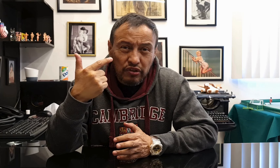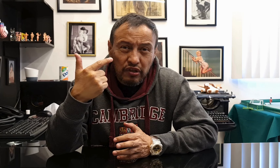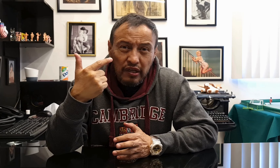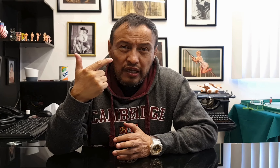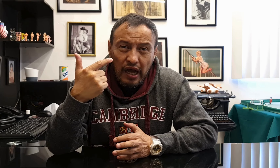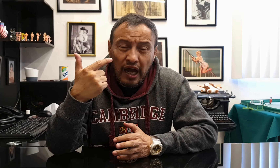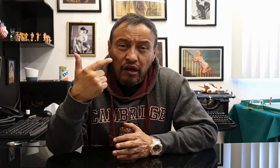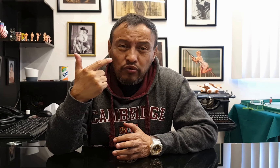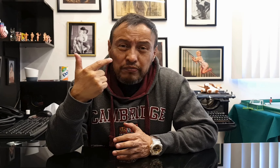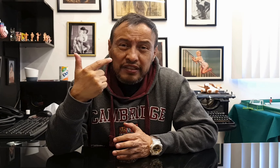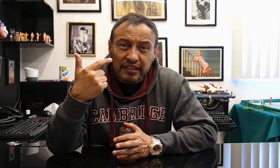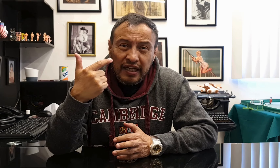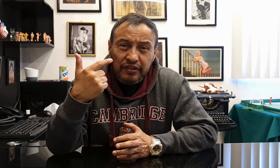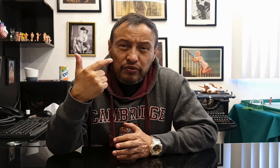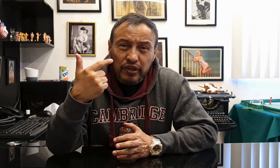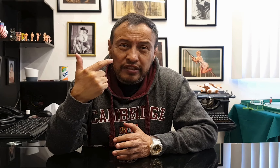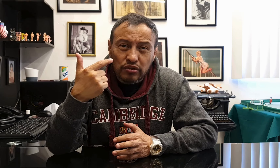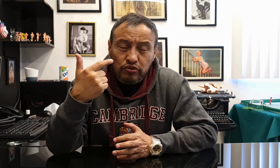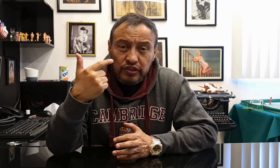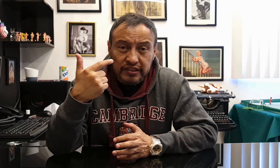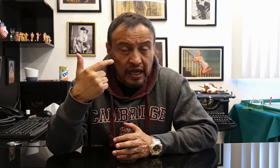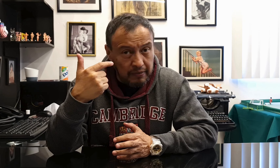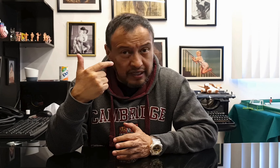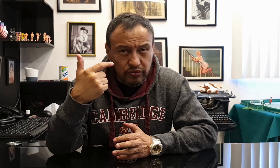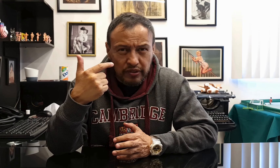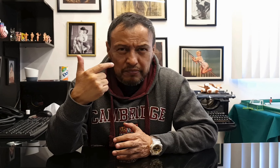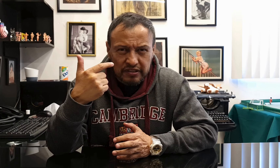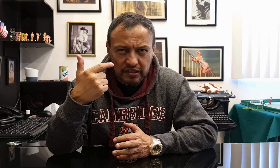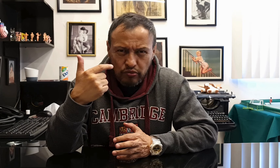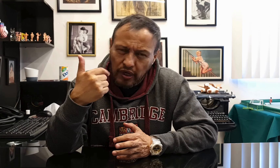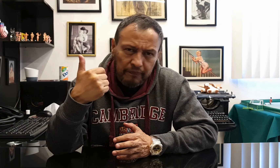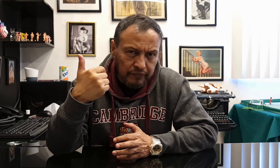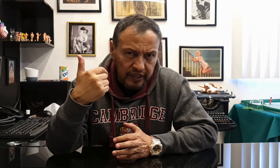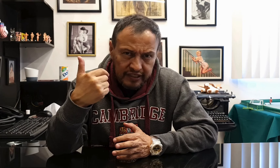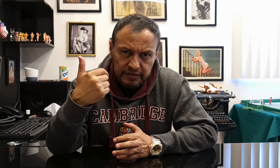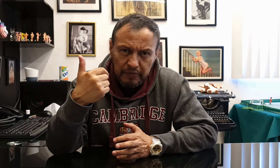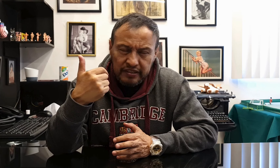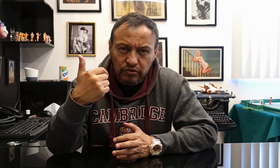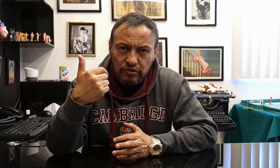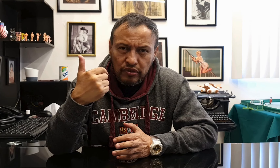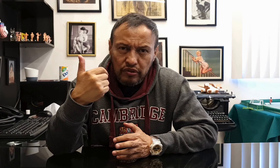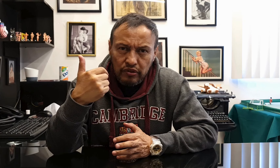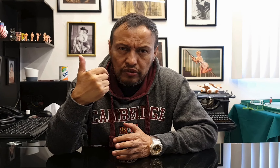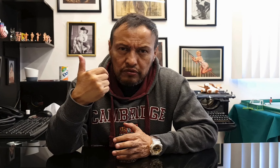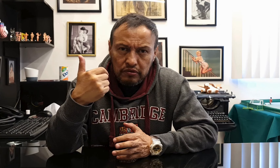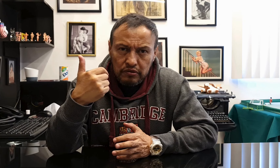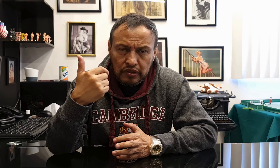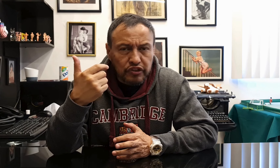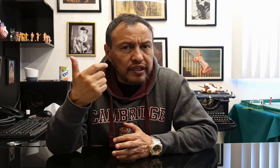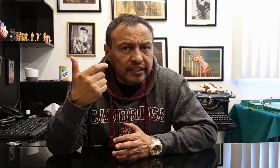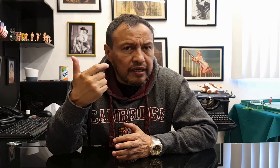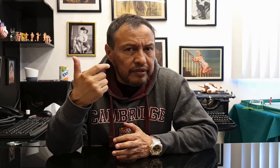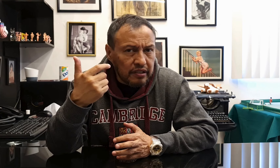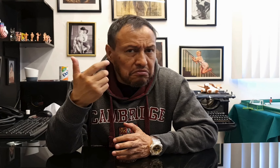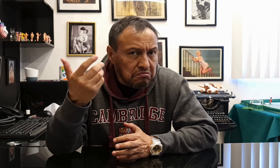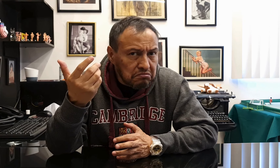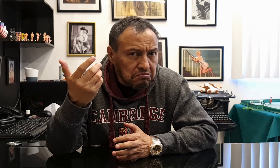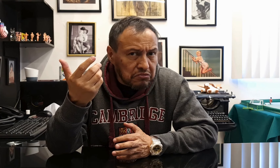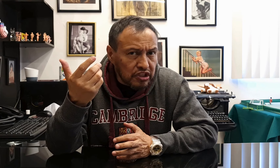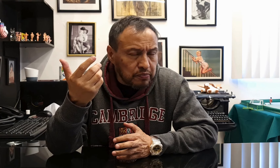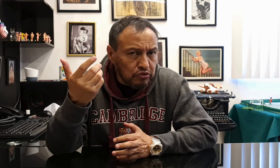hizo. A un mandatario que entonces, hablando de investidura, de respeto, tendría que